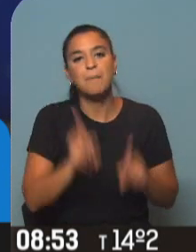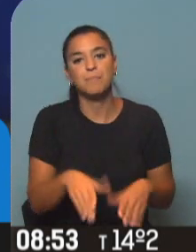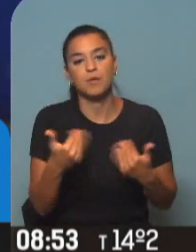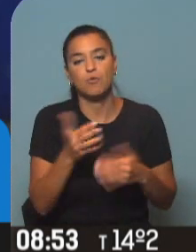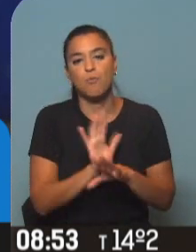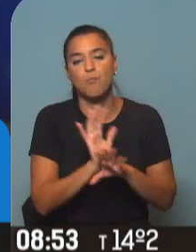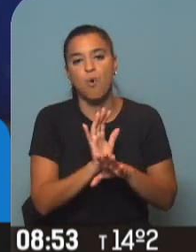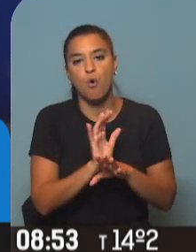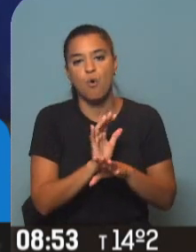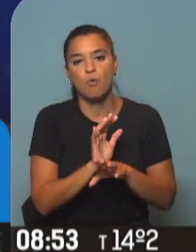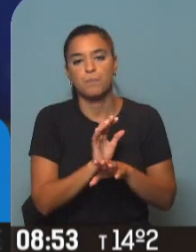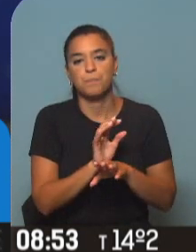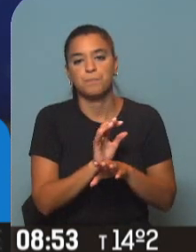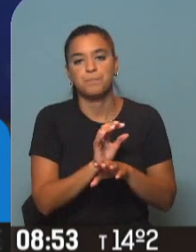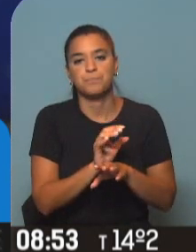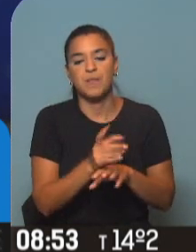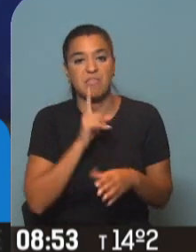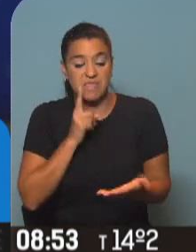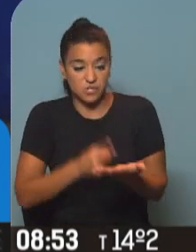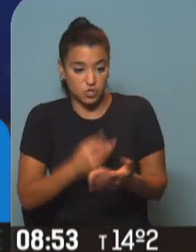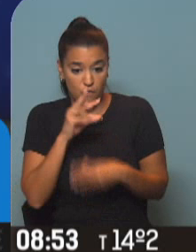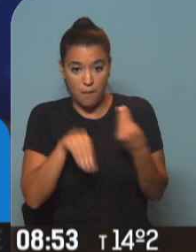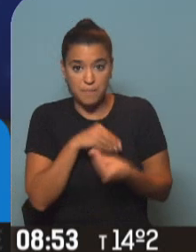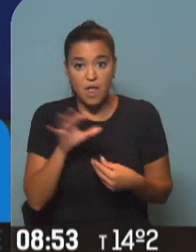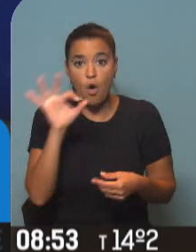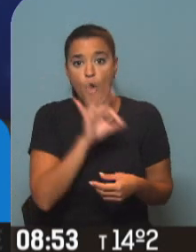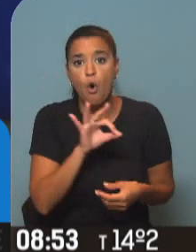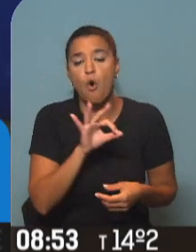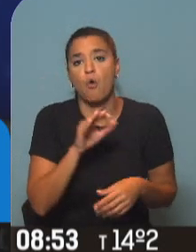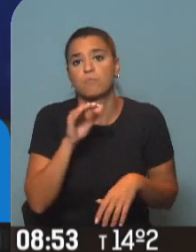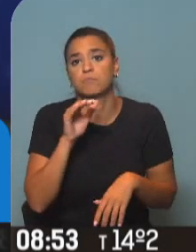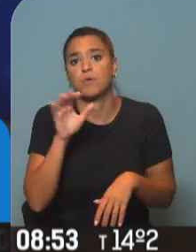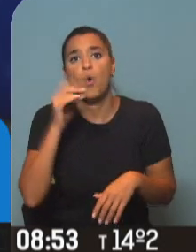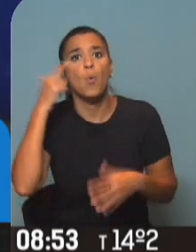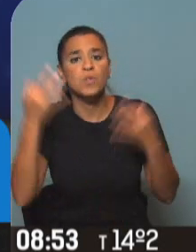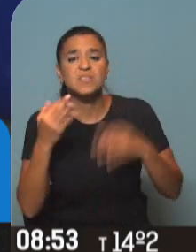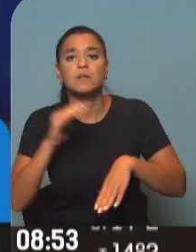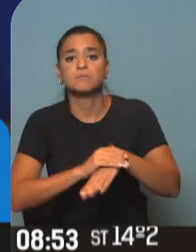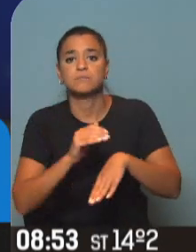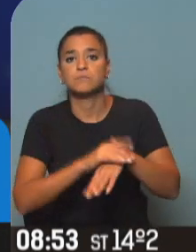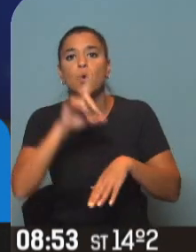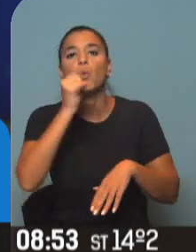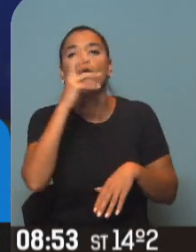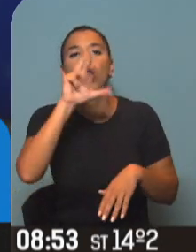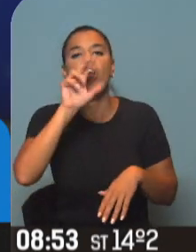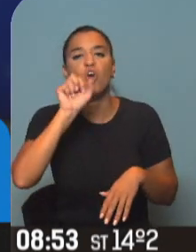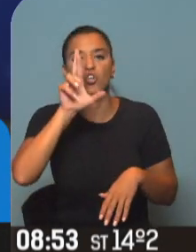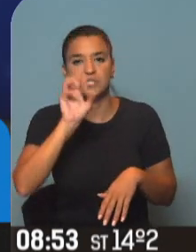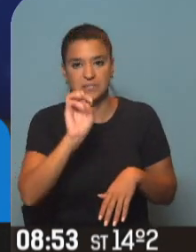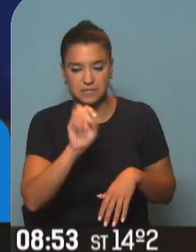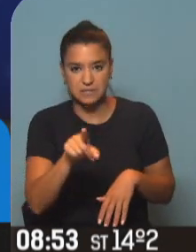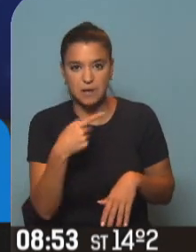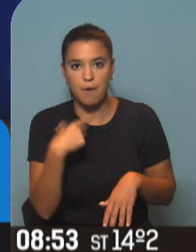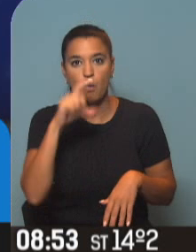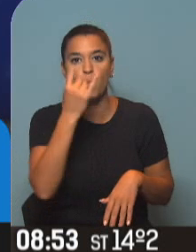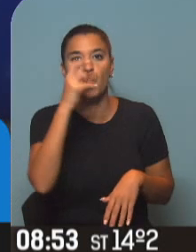potestad o por una decisión familiar o por una decisión judicial que es el curador incorporar la figura